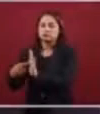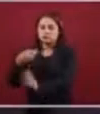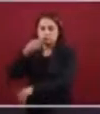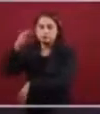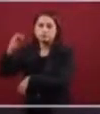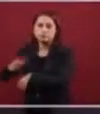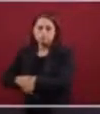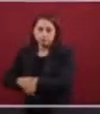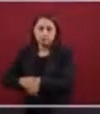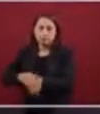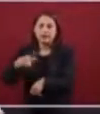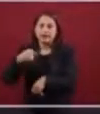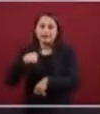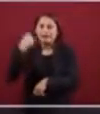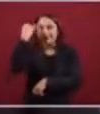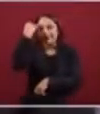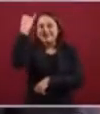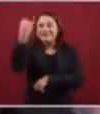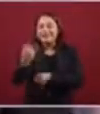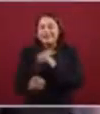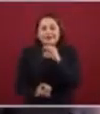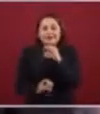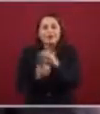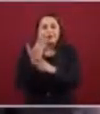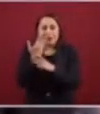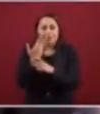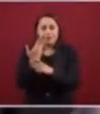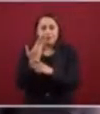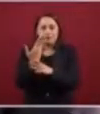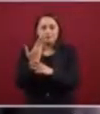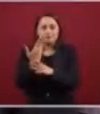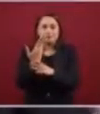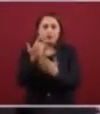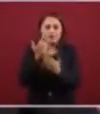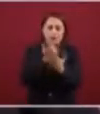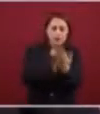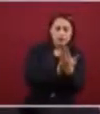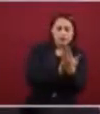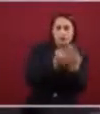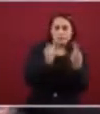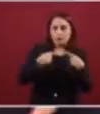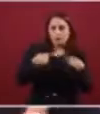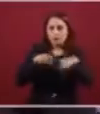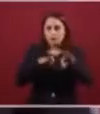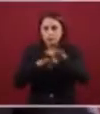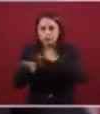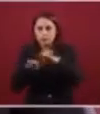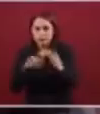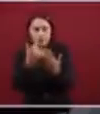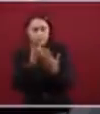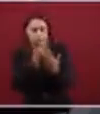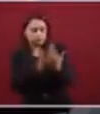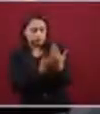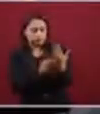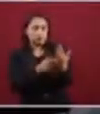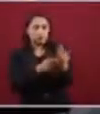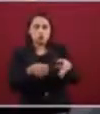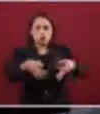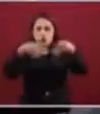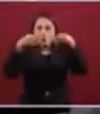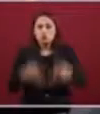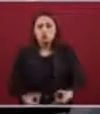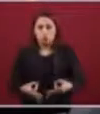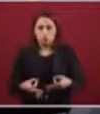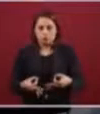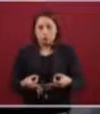perfil, ¿verdad? Para diseñar una nueva nómina digna en Notimex, que tiene que ver con